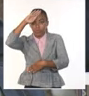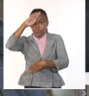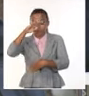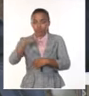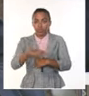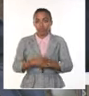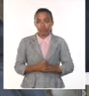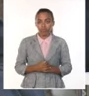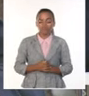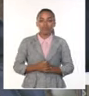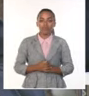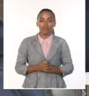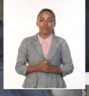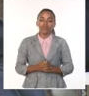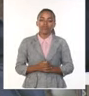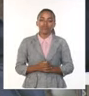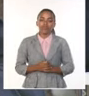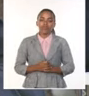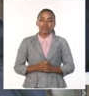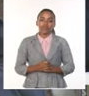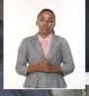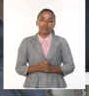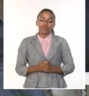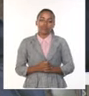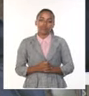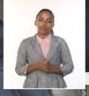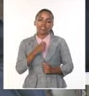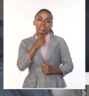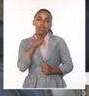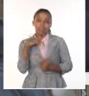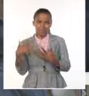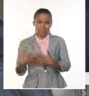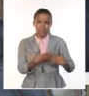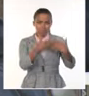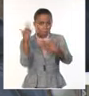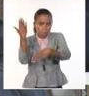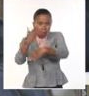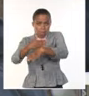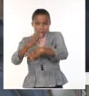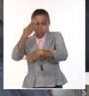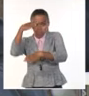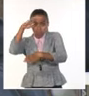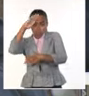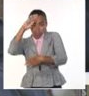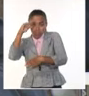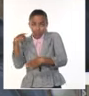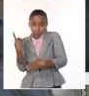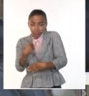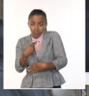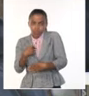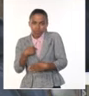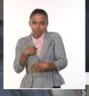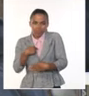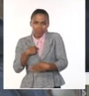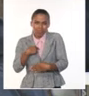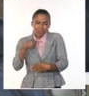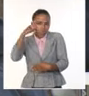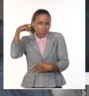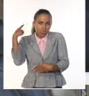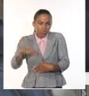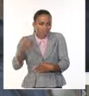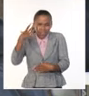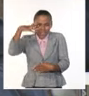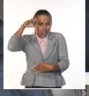y genocida política. Quienes nos bloquean jamás podrán comprender y por tanto tampoco impedir